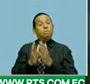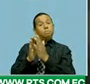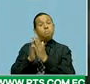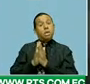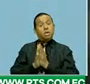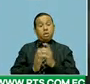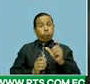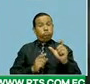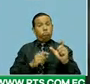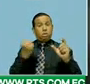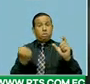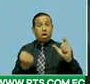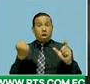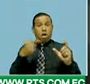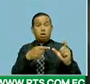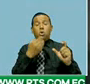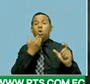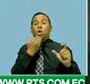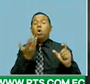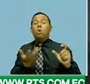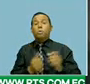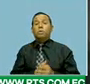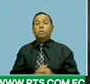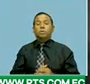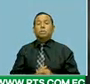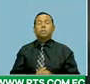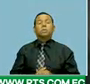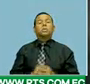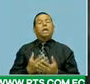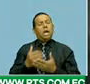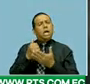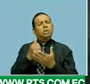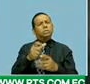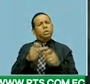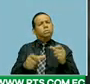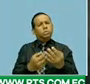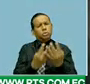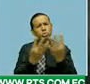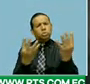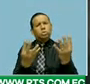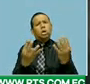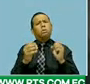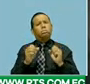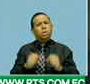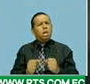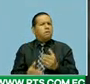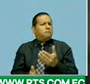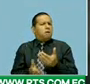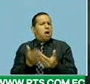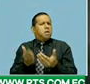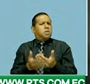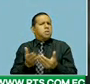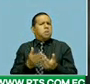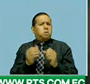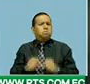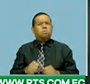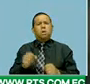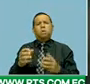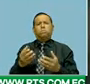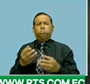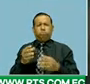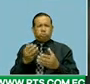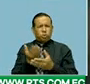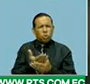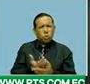componente que nos va a ayudar a la ciudadanía a ser mucho más específicos del manejo de documentos